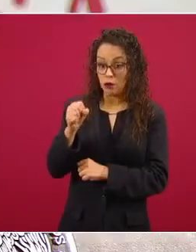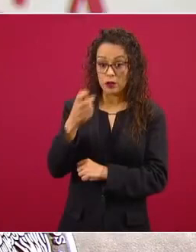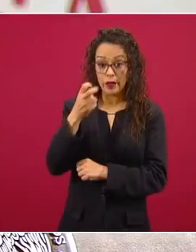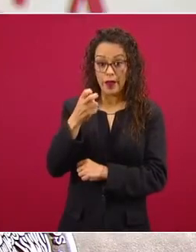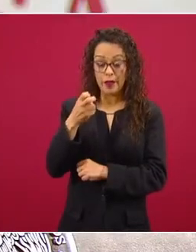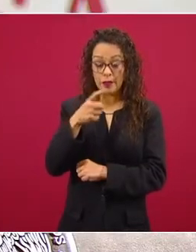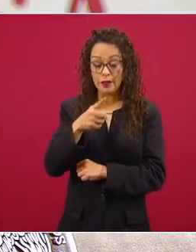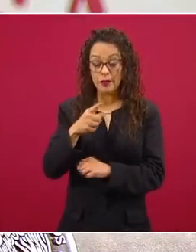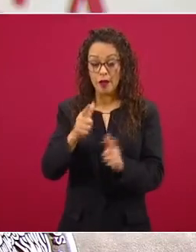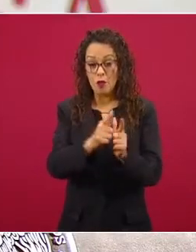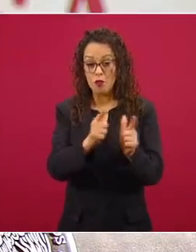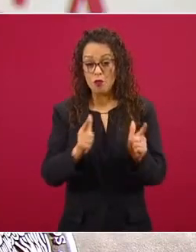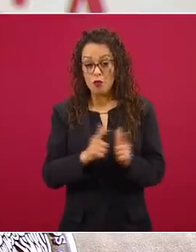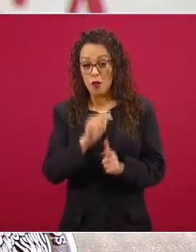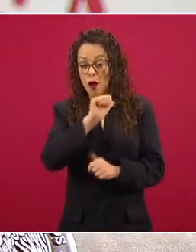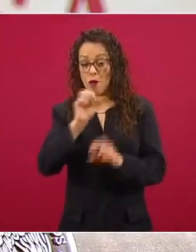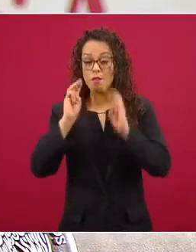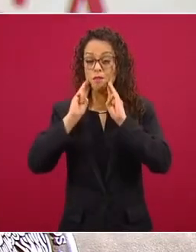teníamos nada.